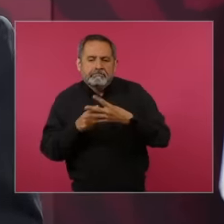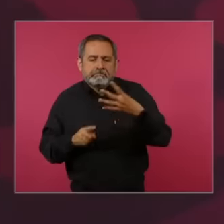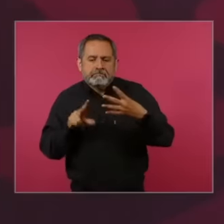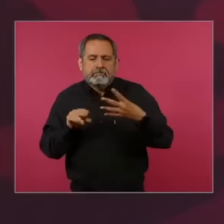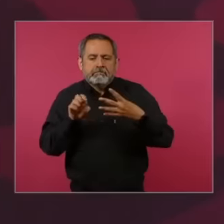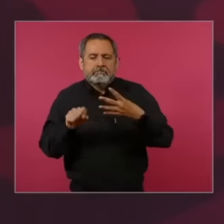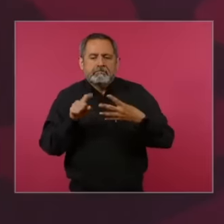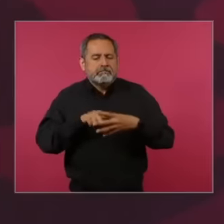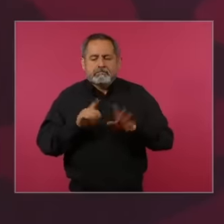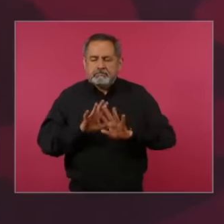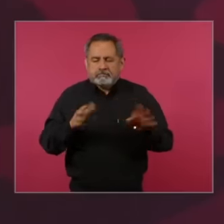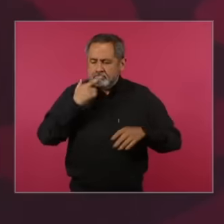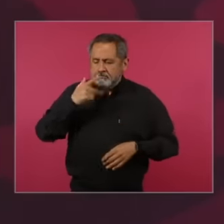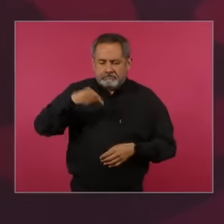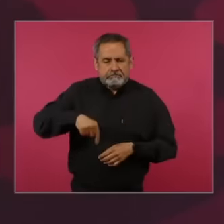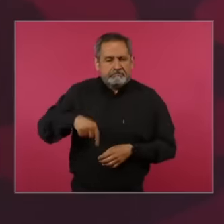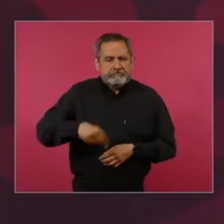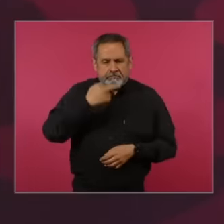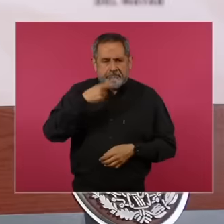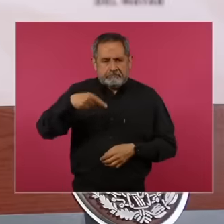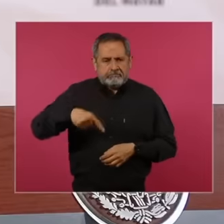Lo mejor es lo nuestro.